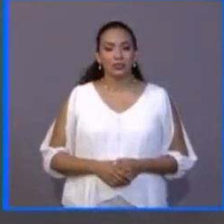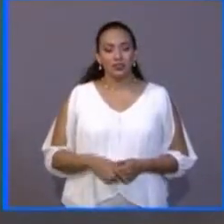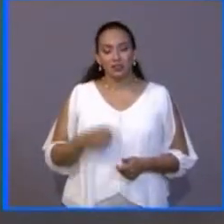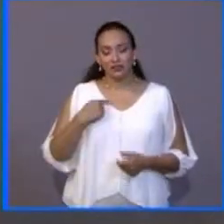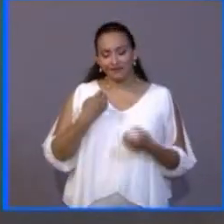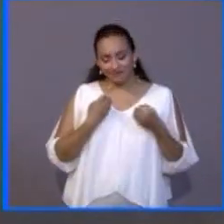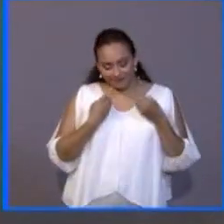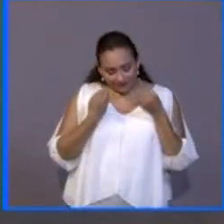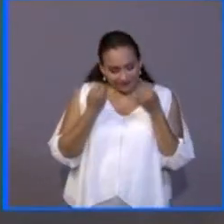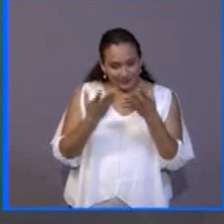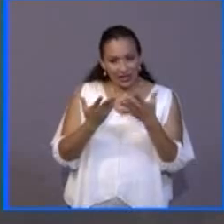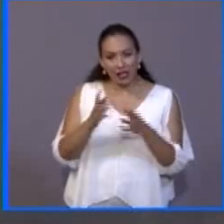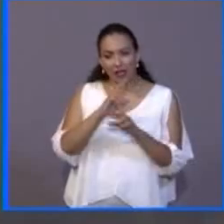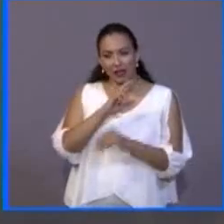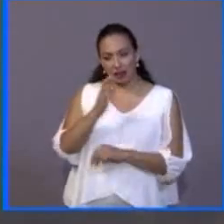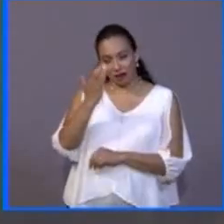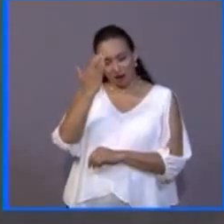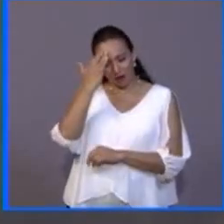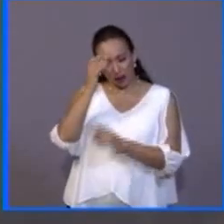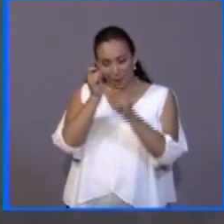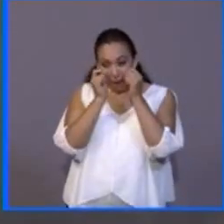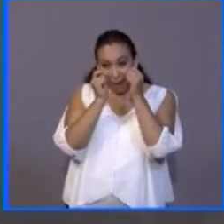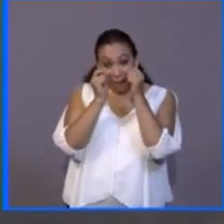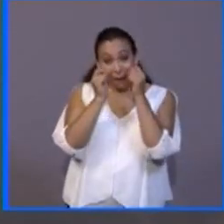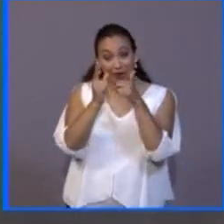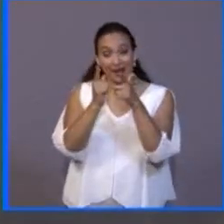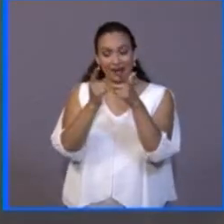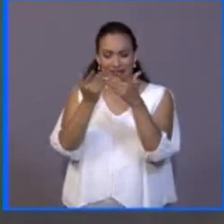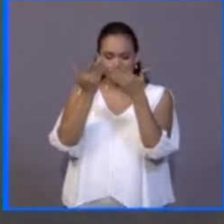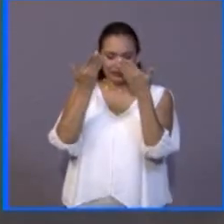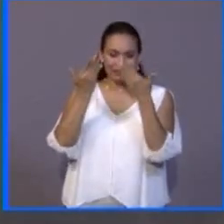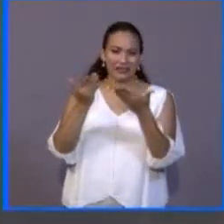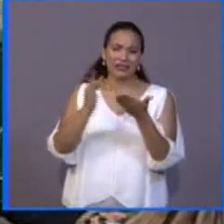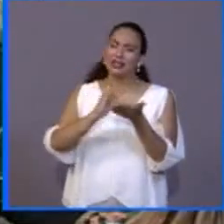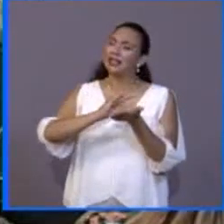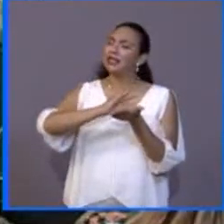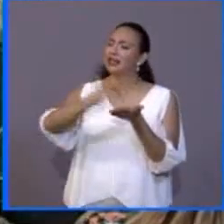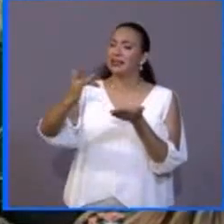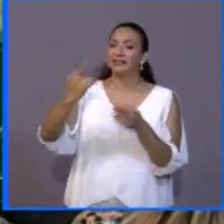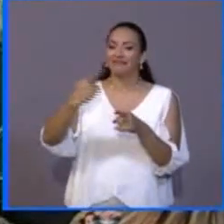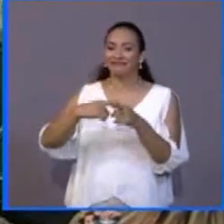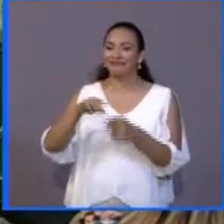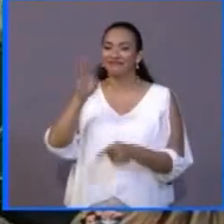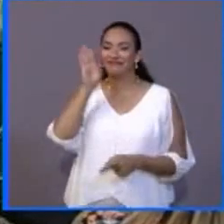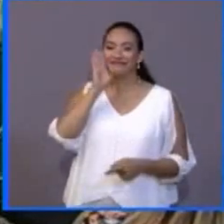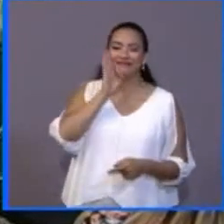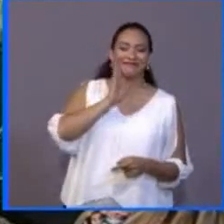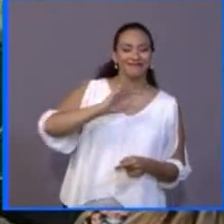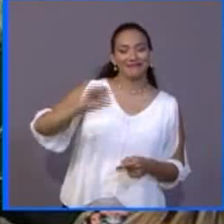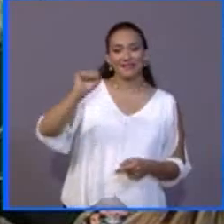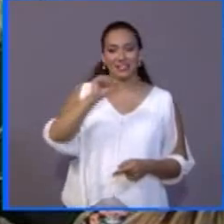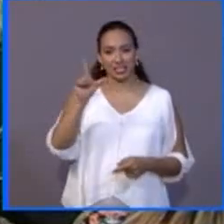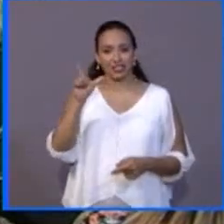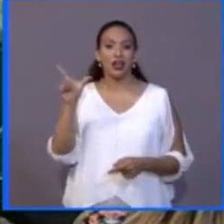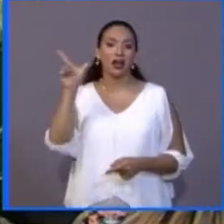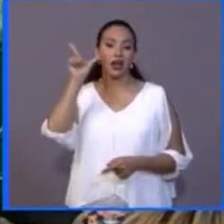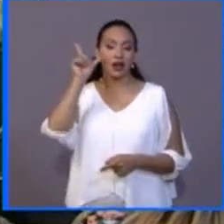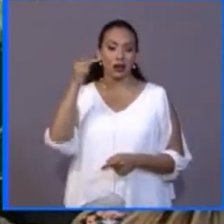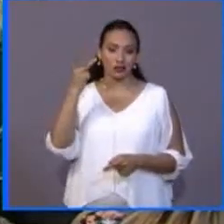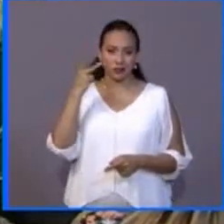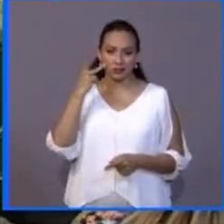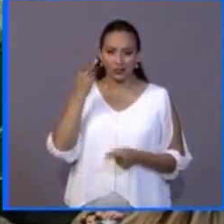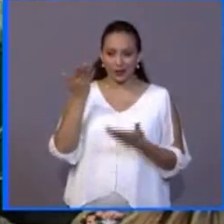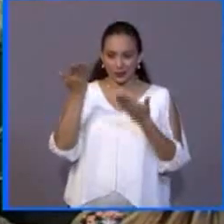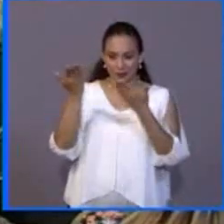Expresar mi reconocimiento, admiración y gratitud a la ministra presidenta de la Suprema